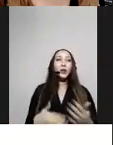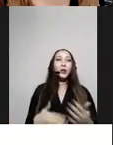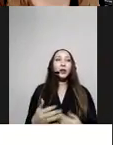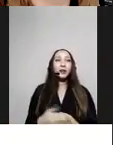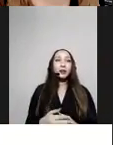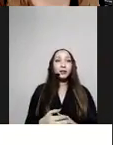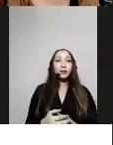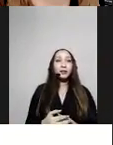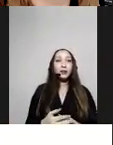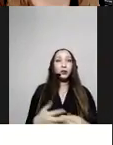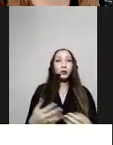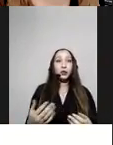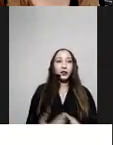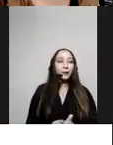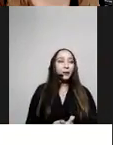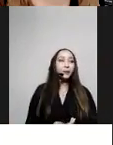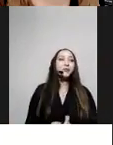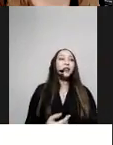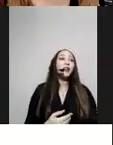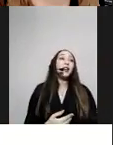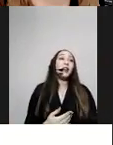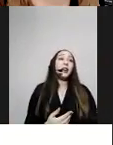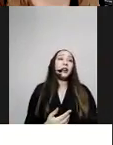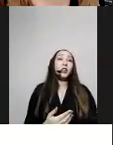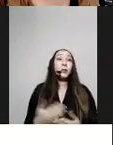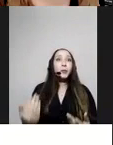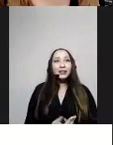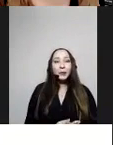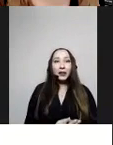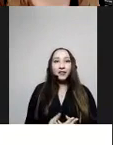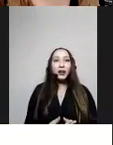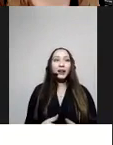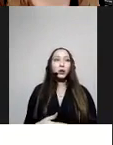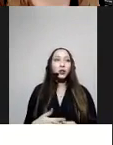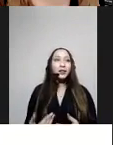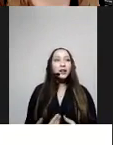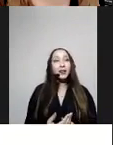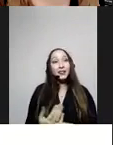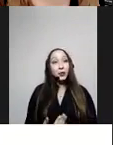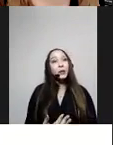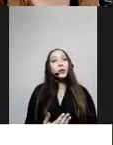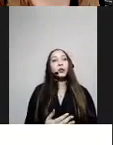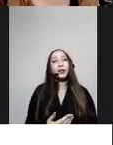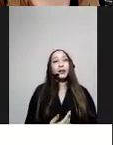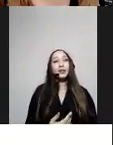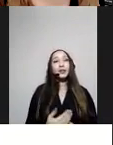aplicarlo en su psicoterapia. El hito más importante para el mindfulness en la cultura occidental fue en el